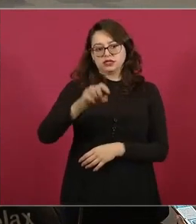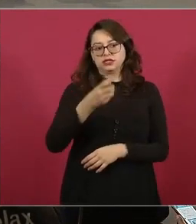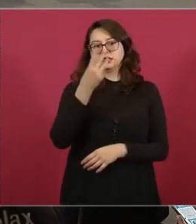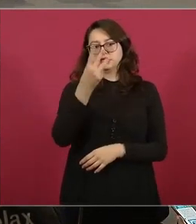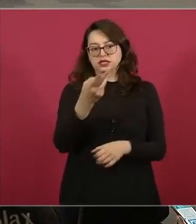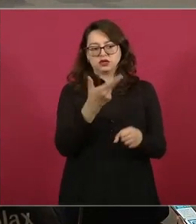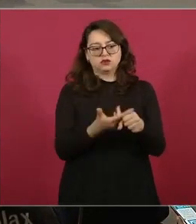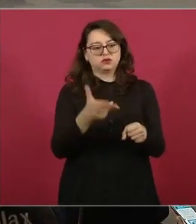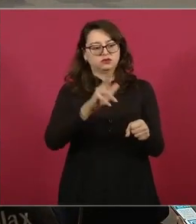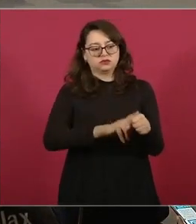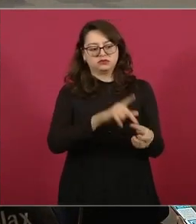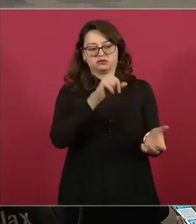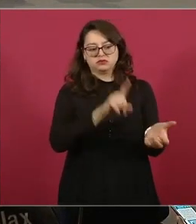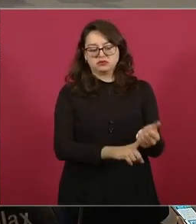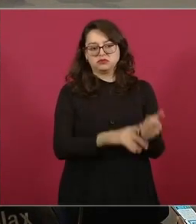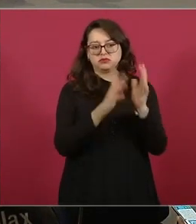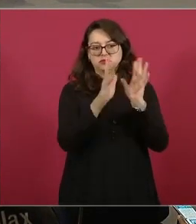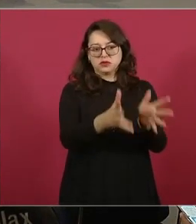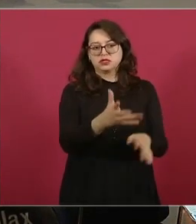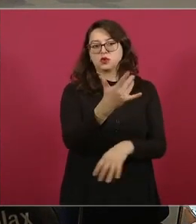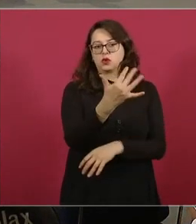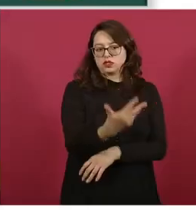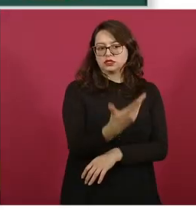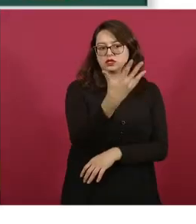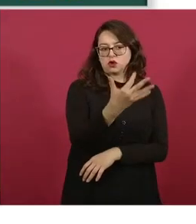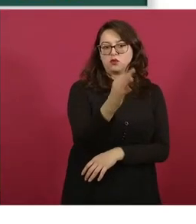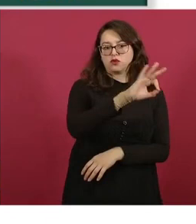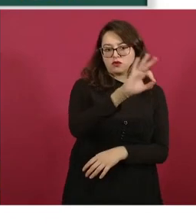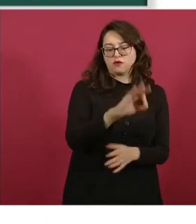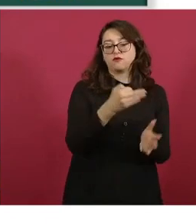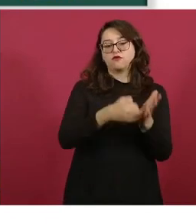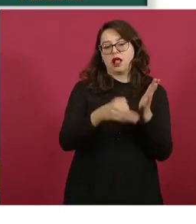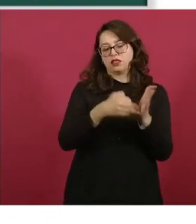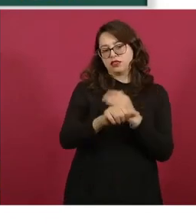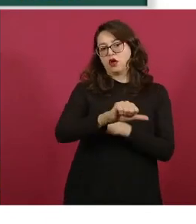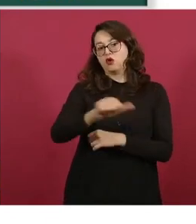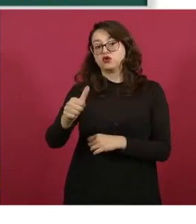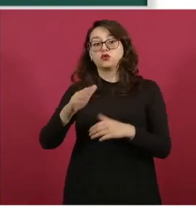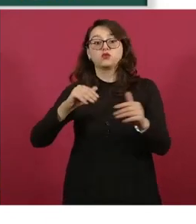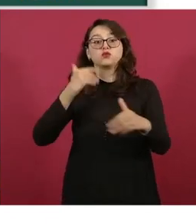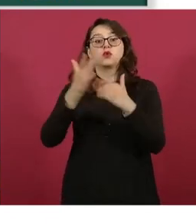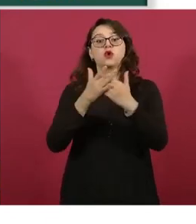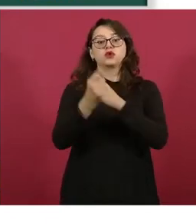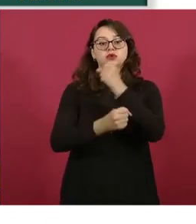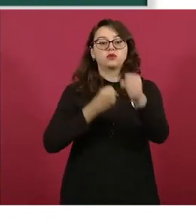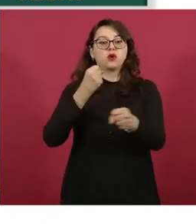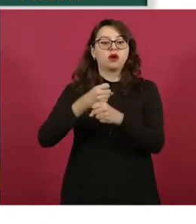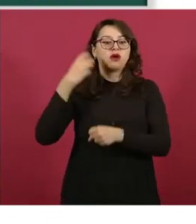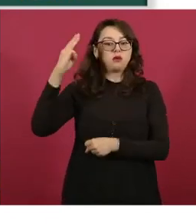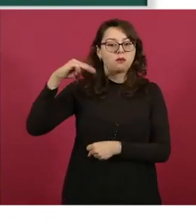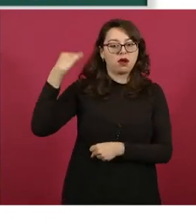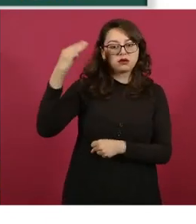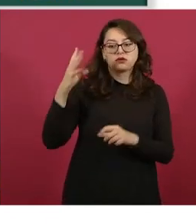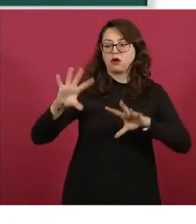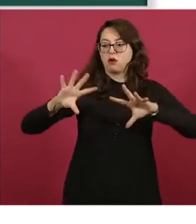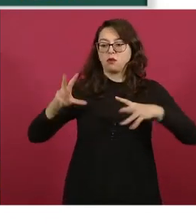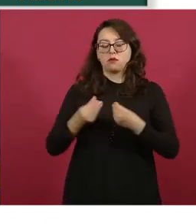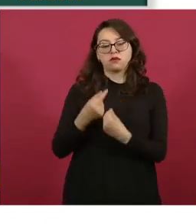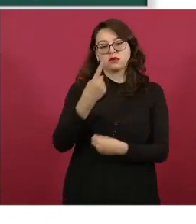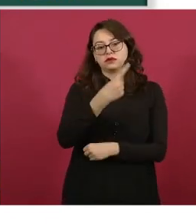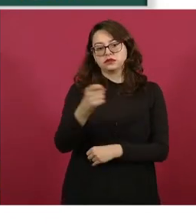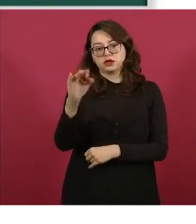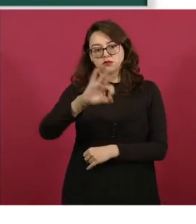697 hospitales, es decir, el 55% de ellos, y se avanza para llegar a marzo para tenerlo en la totalidad. Lo mismo que en